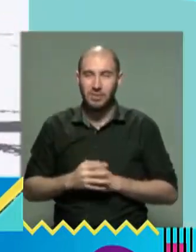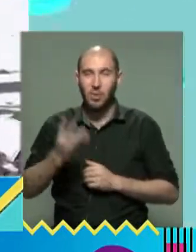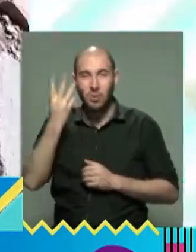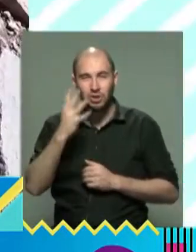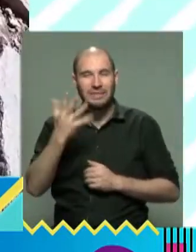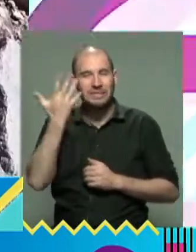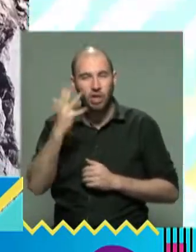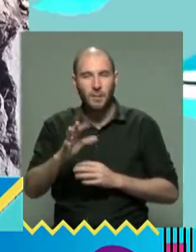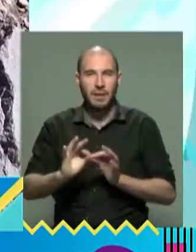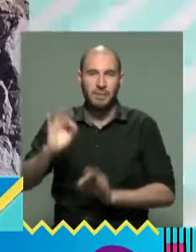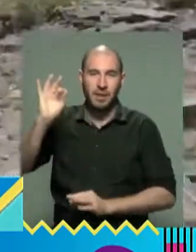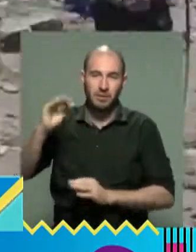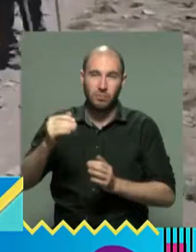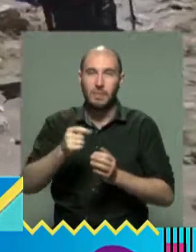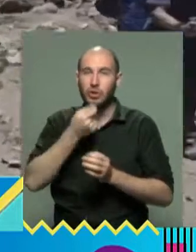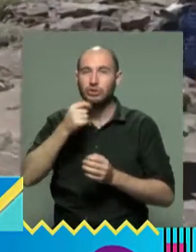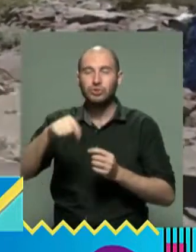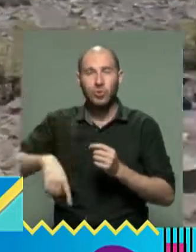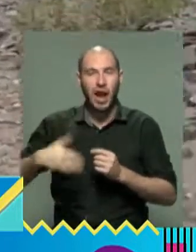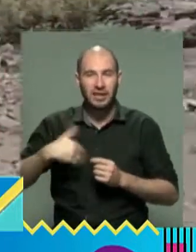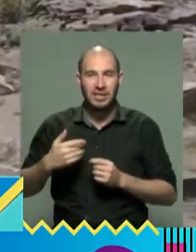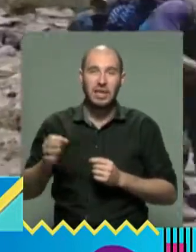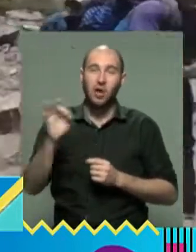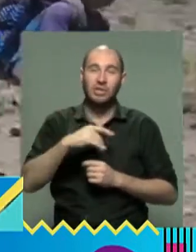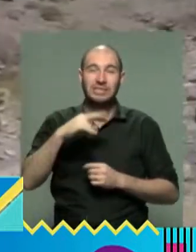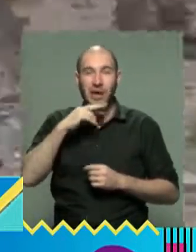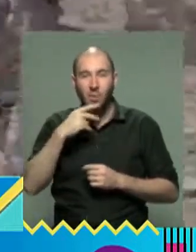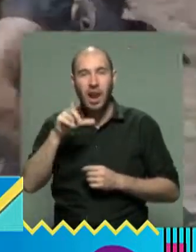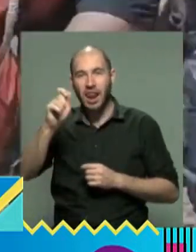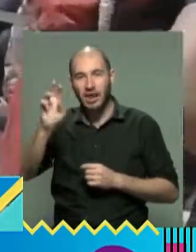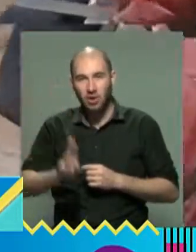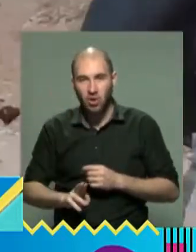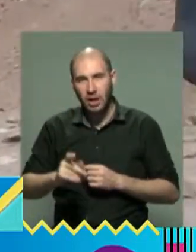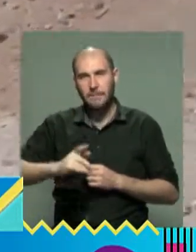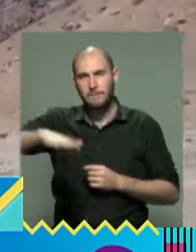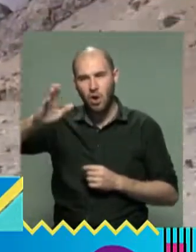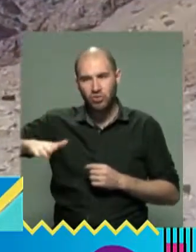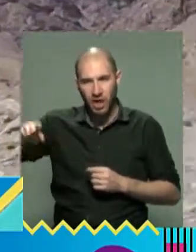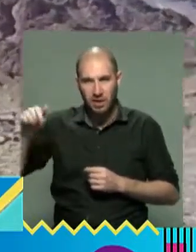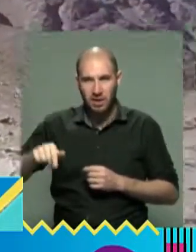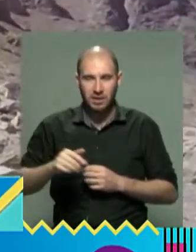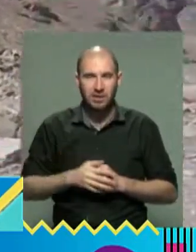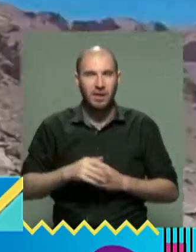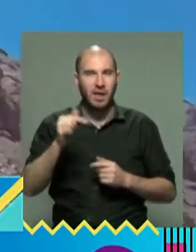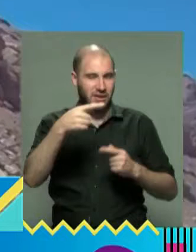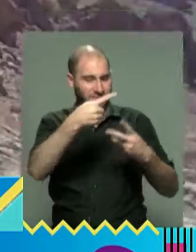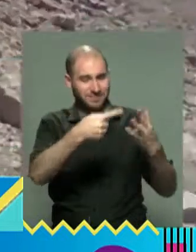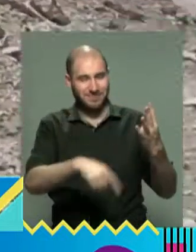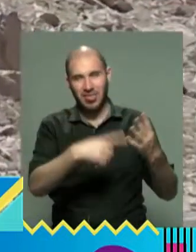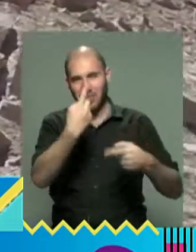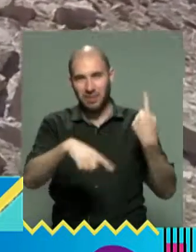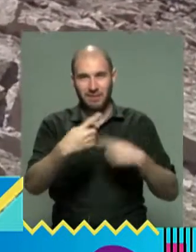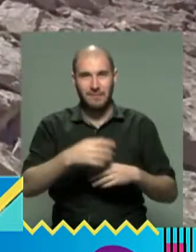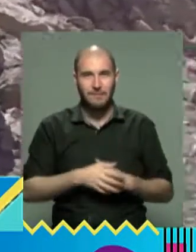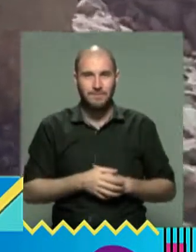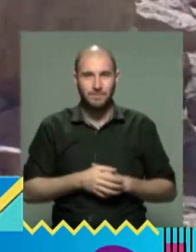4.000, 5.000, irte a la Patagonia, en San Juan, en La Rioja tenemos montaña. Ahí está el abanico bastante abierto